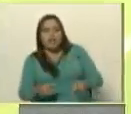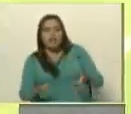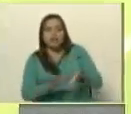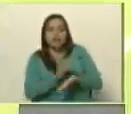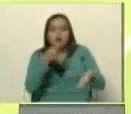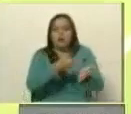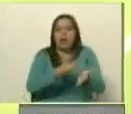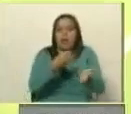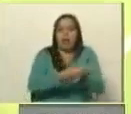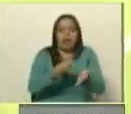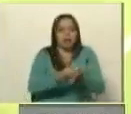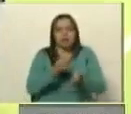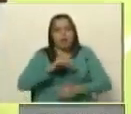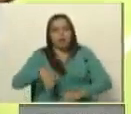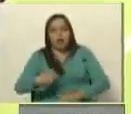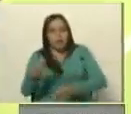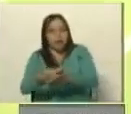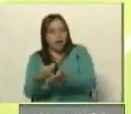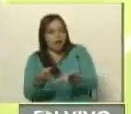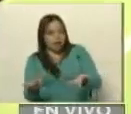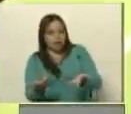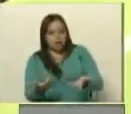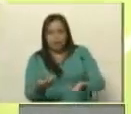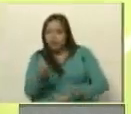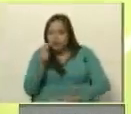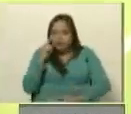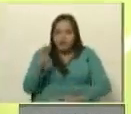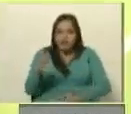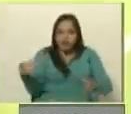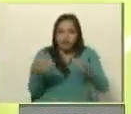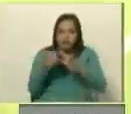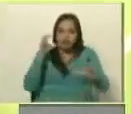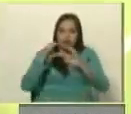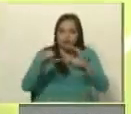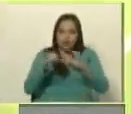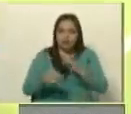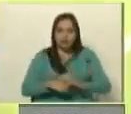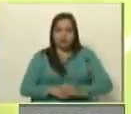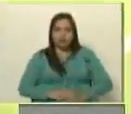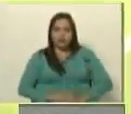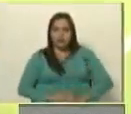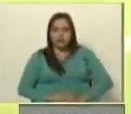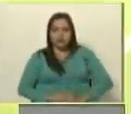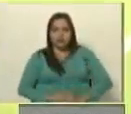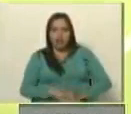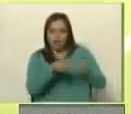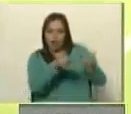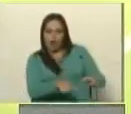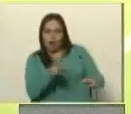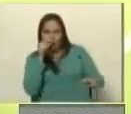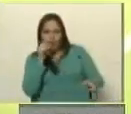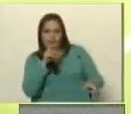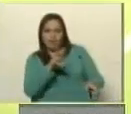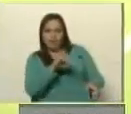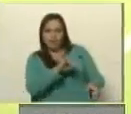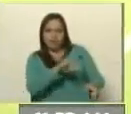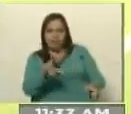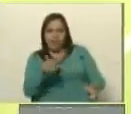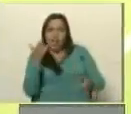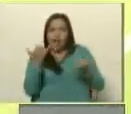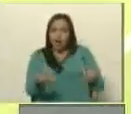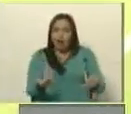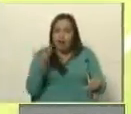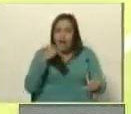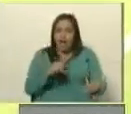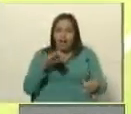porque simplemente no lo puede pagar. Y eso no se ve en los medios de comunicación. Bueno, se atrevió el señor Will Smith, parece que además se lo están cobrando todo